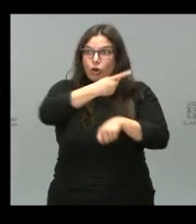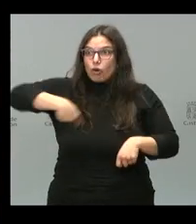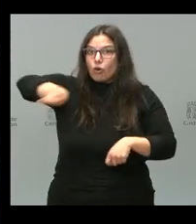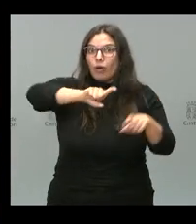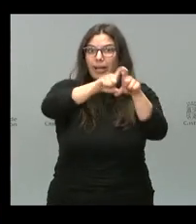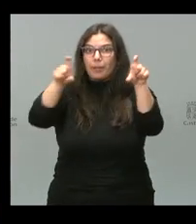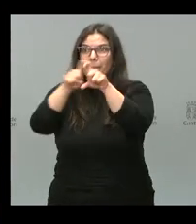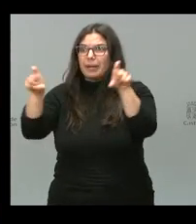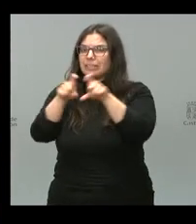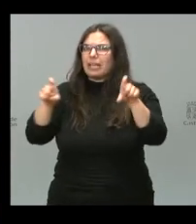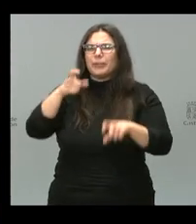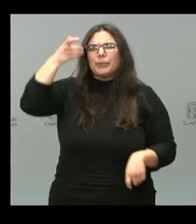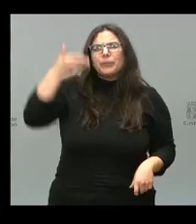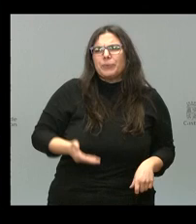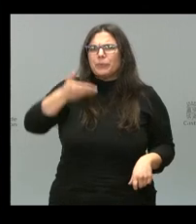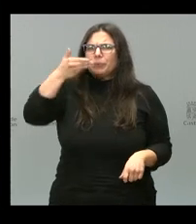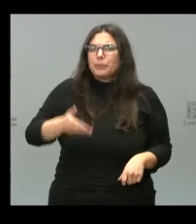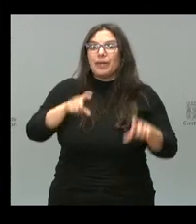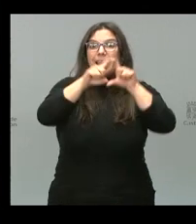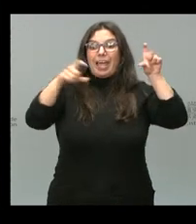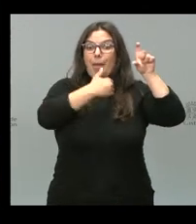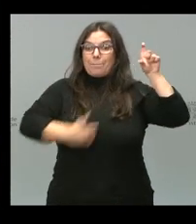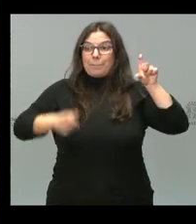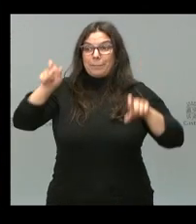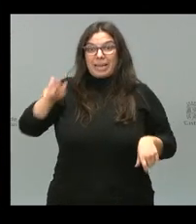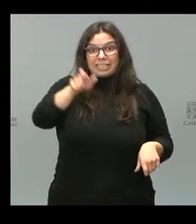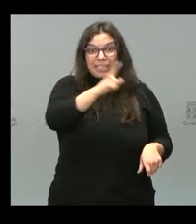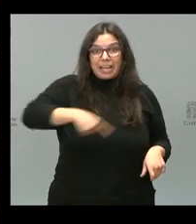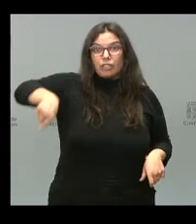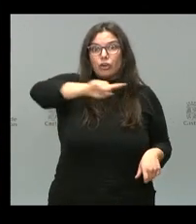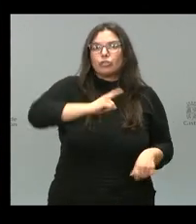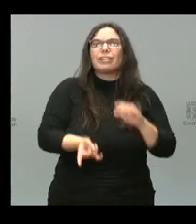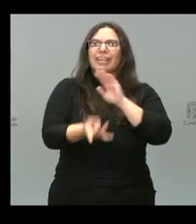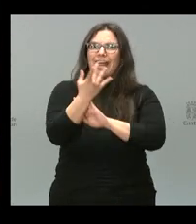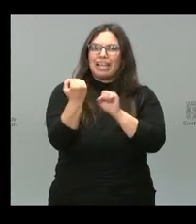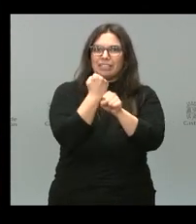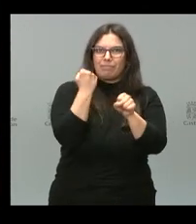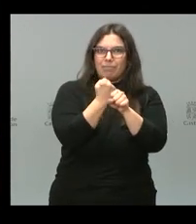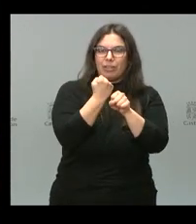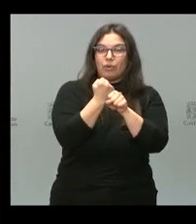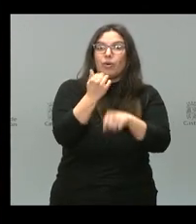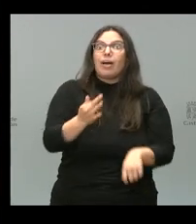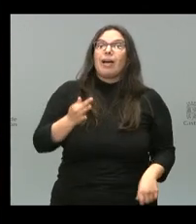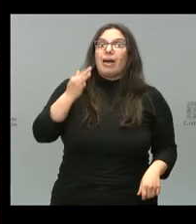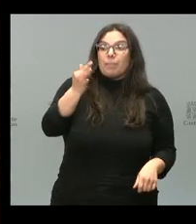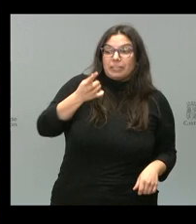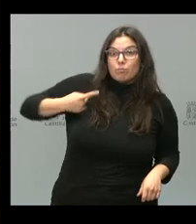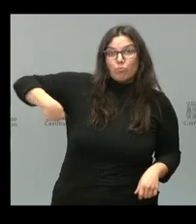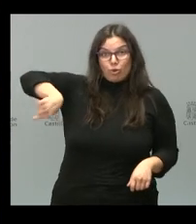sois imprescindibles los empresarios creáis empleo Y es más vosotros